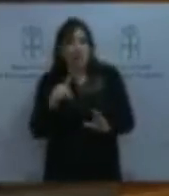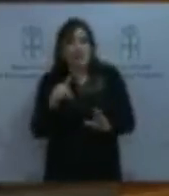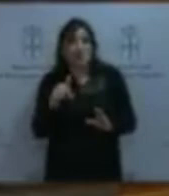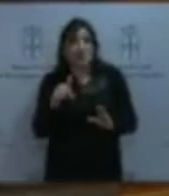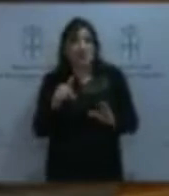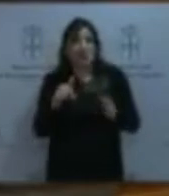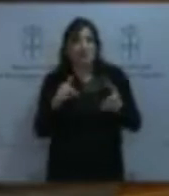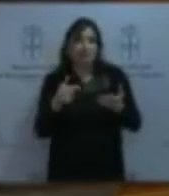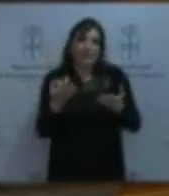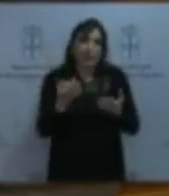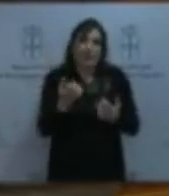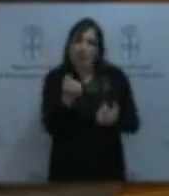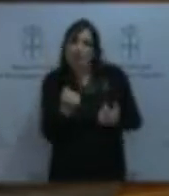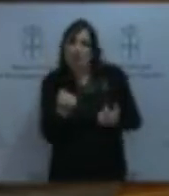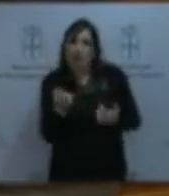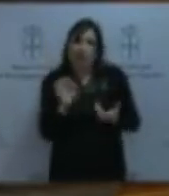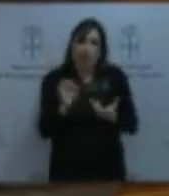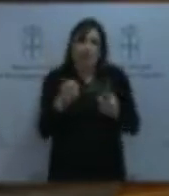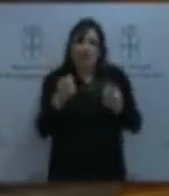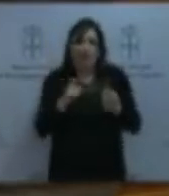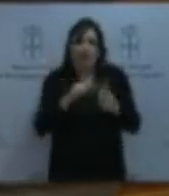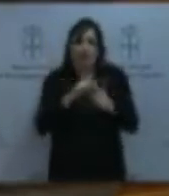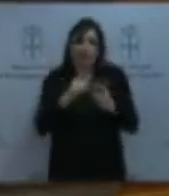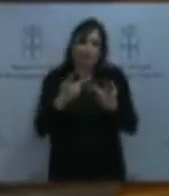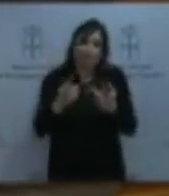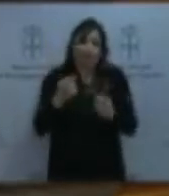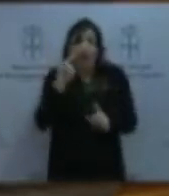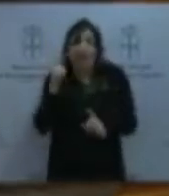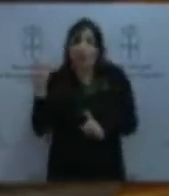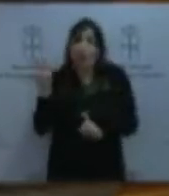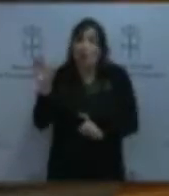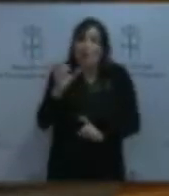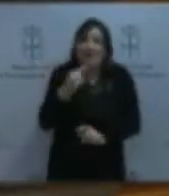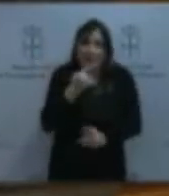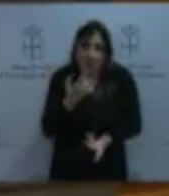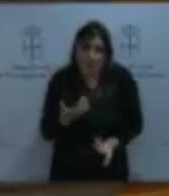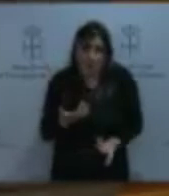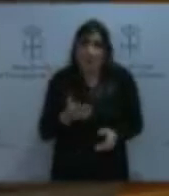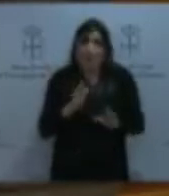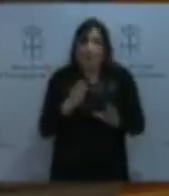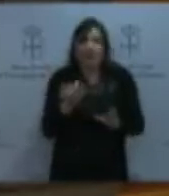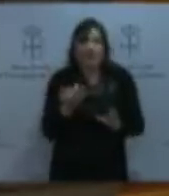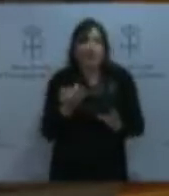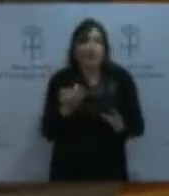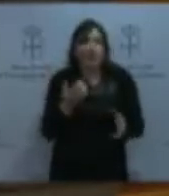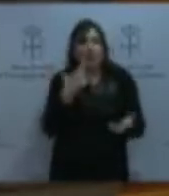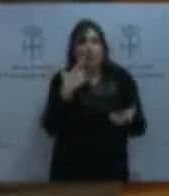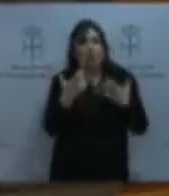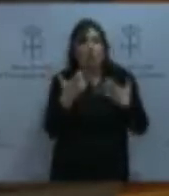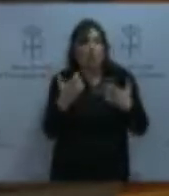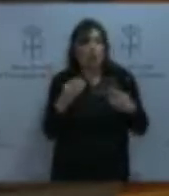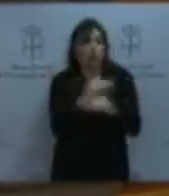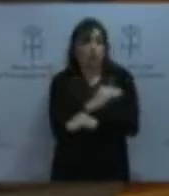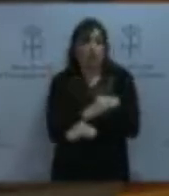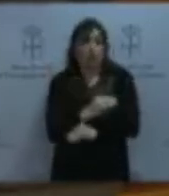caso, de lo que diga la Unión Europea. Pero, sobre todo, se van a mostrar las contradicciones y las tensiones entre un Gobierno pensado para la